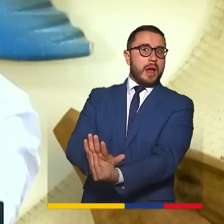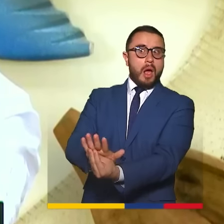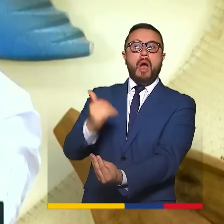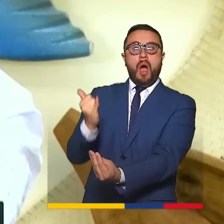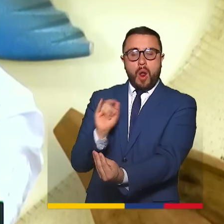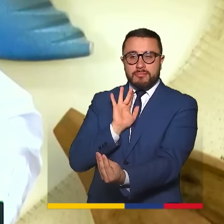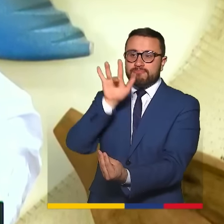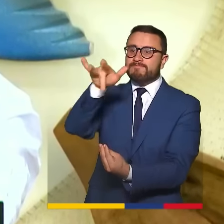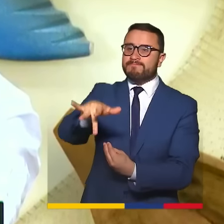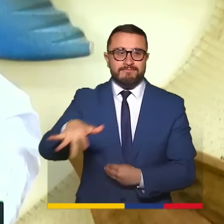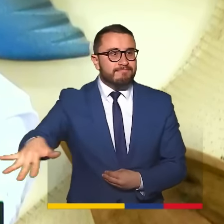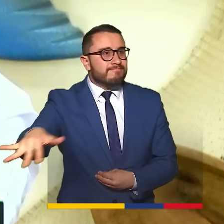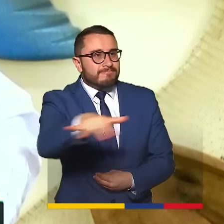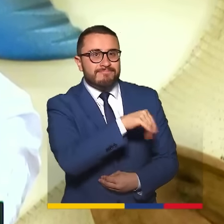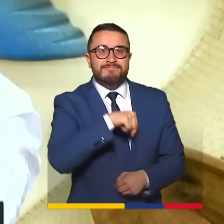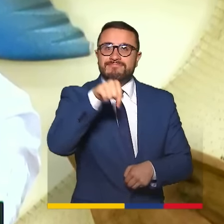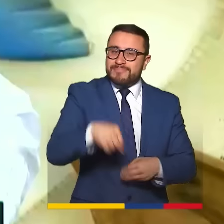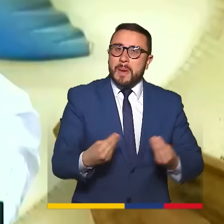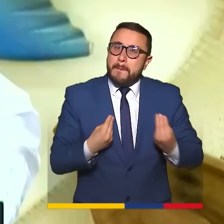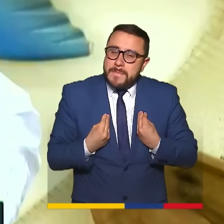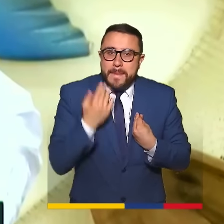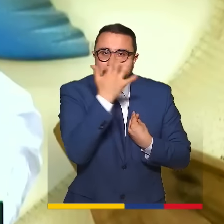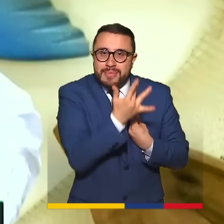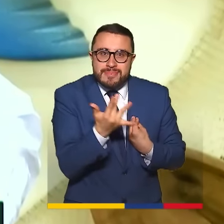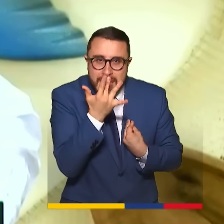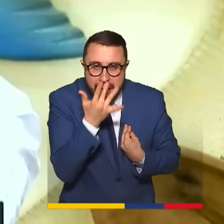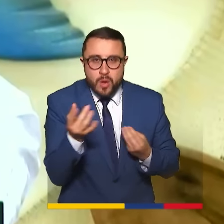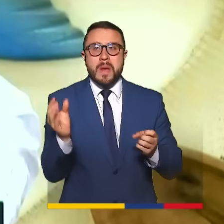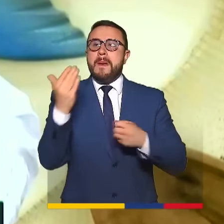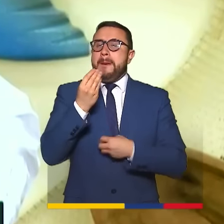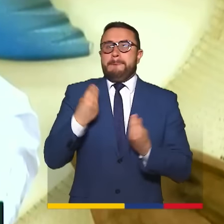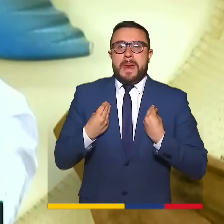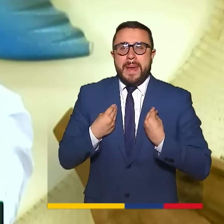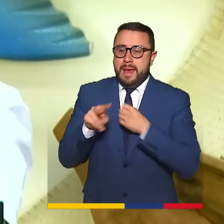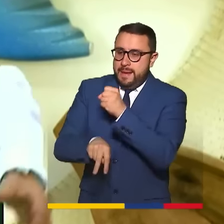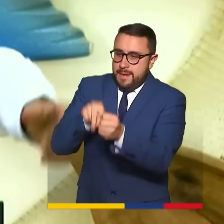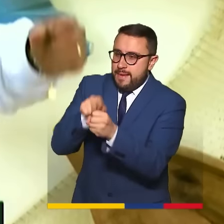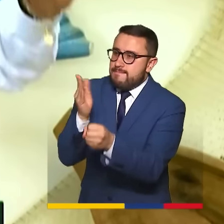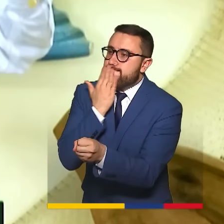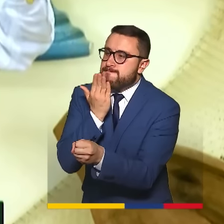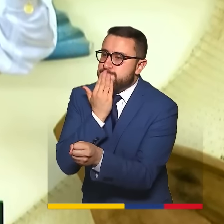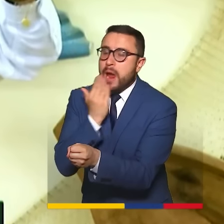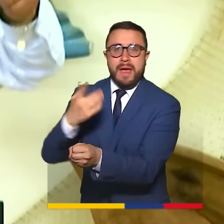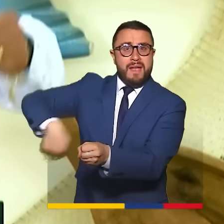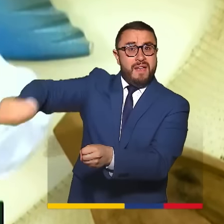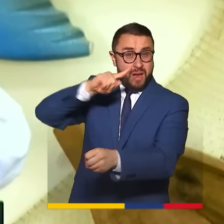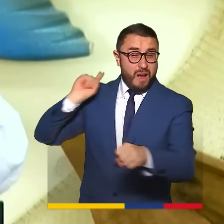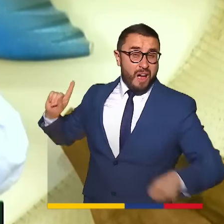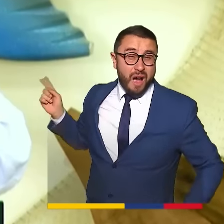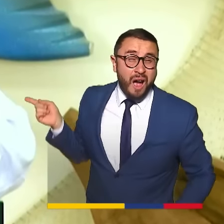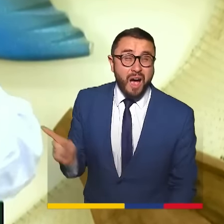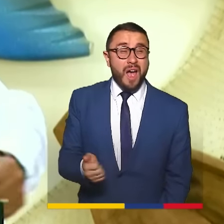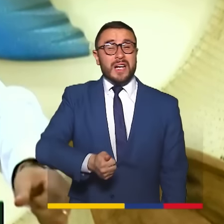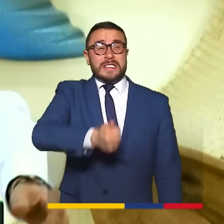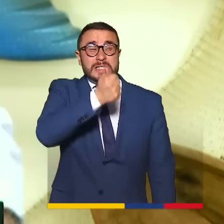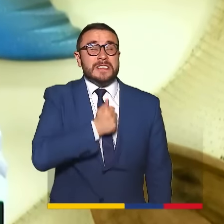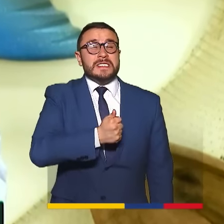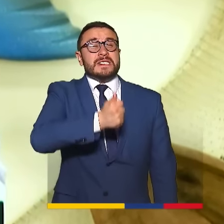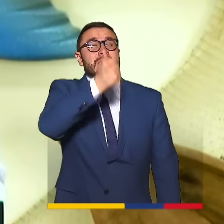las negritudes y de los indígenas que resistieron a pesar de todo riesgo